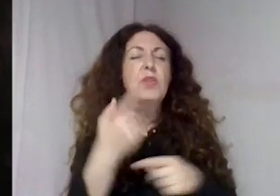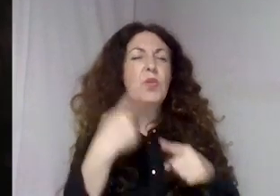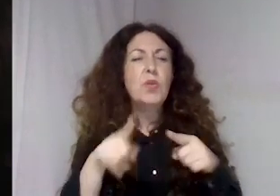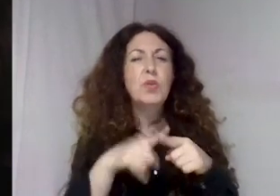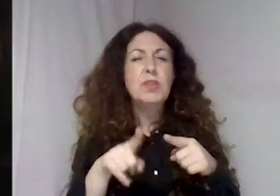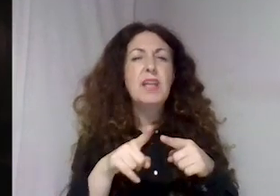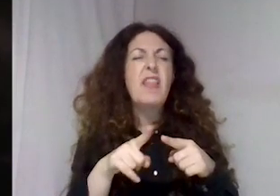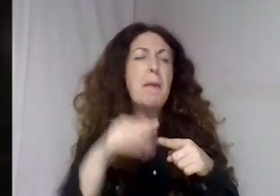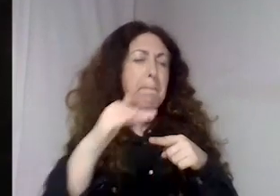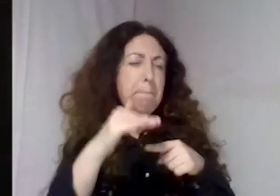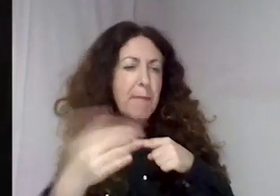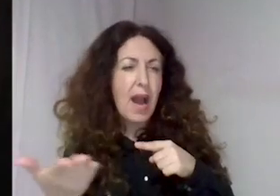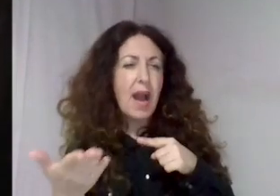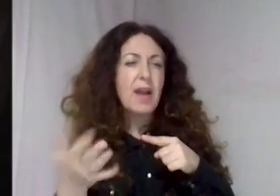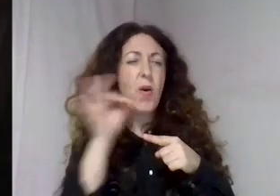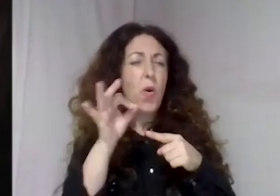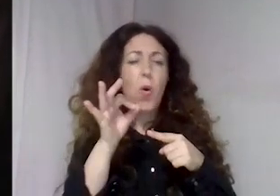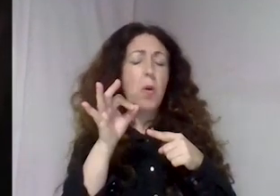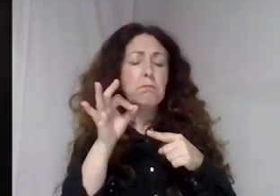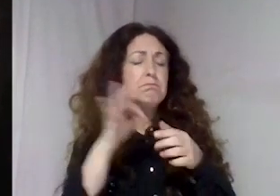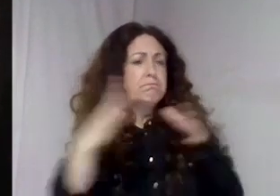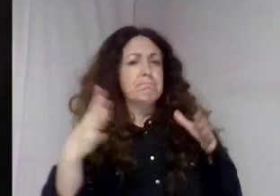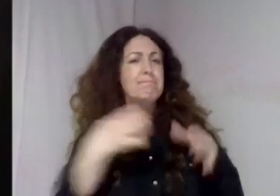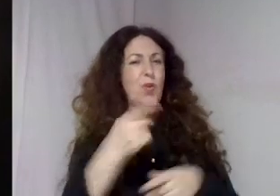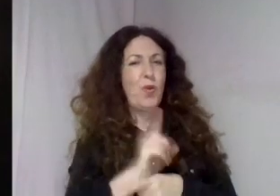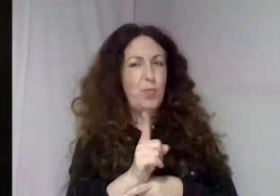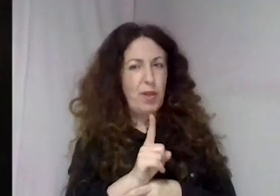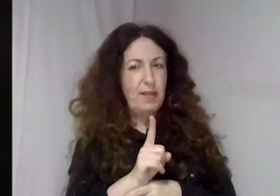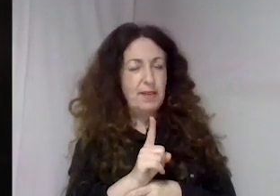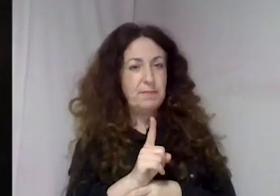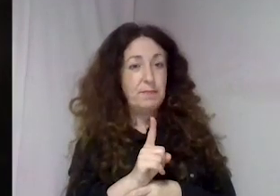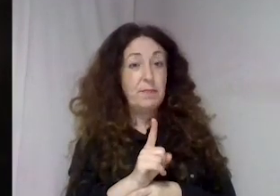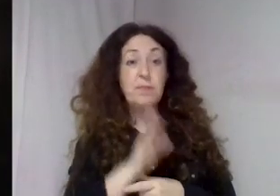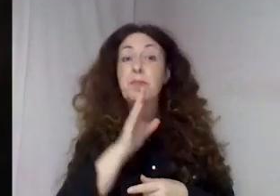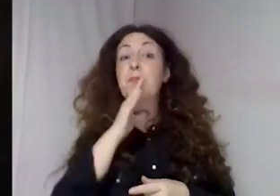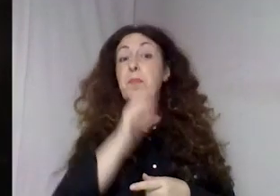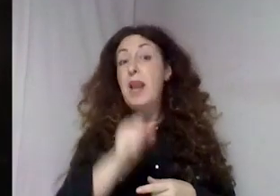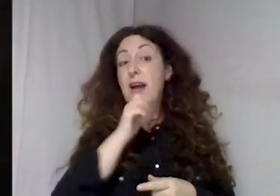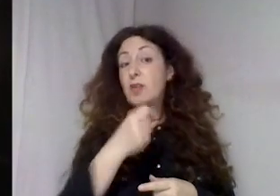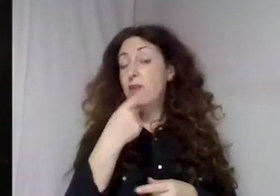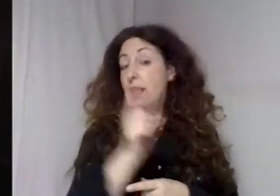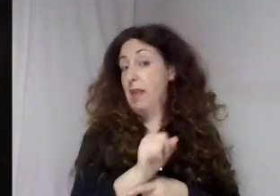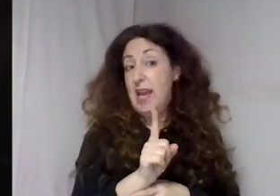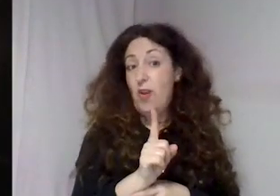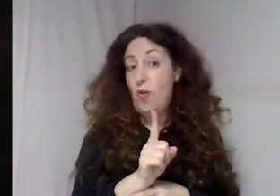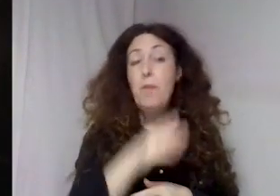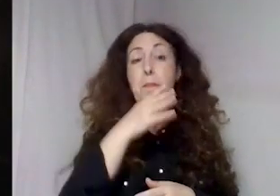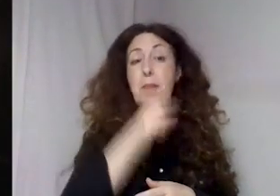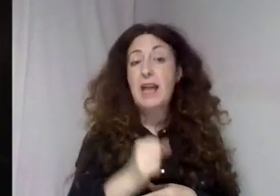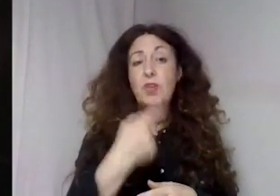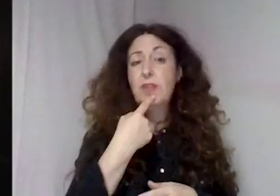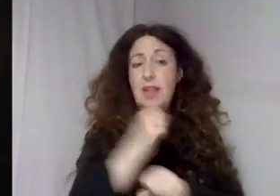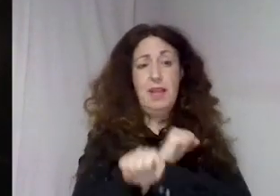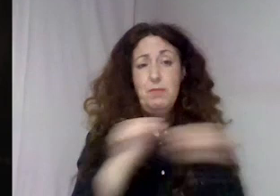La pregunta es, no tanto que, en fin, una persona mala sea capaz de